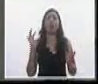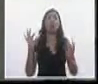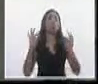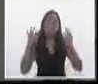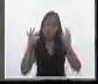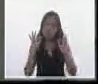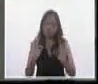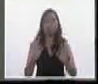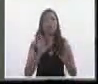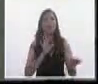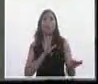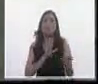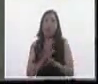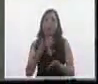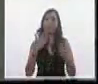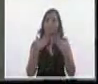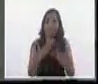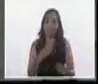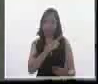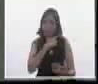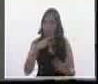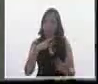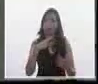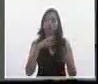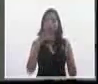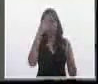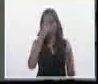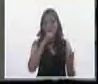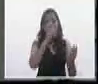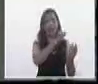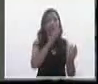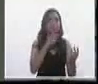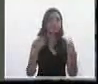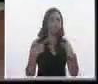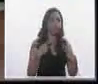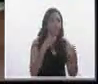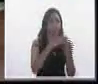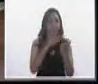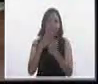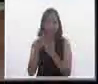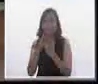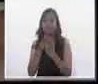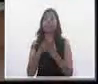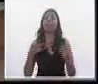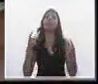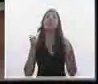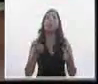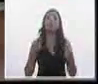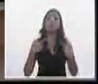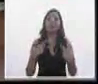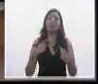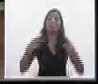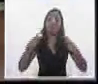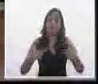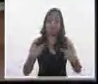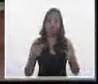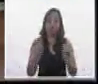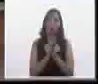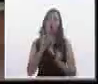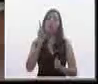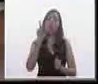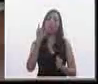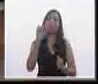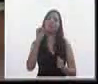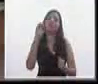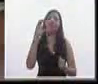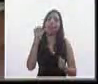correctos adecuados para este dirigirnos a estas personas el término correcto es discapacidad persona con discapacidad si